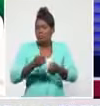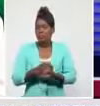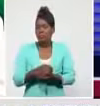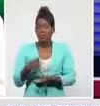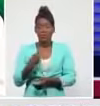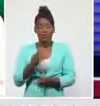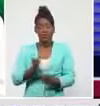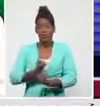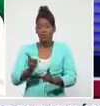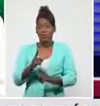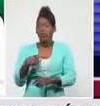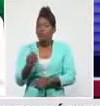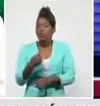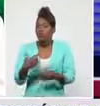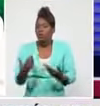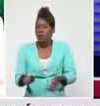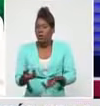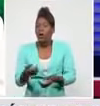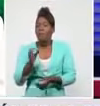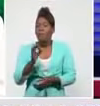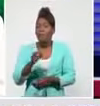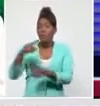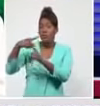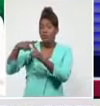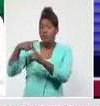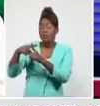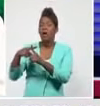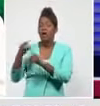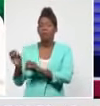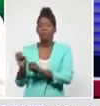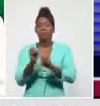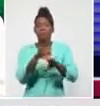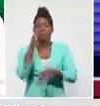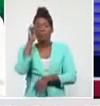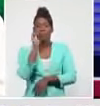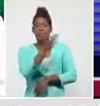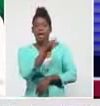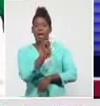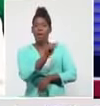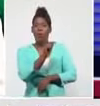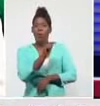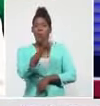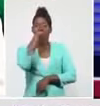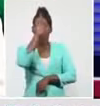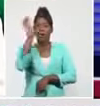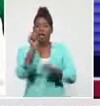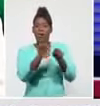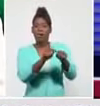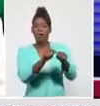el 100% de los confirmados en nuestro país, hasta tener la seguridad de que está negativo.